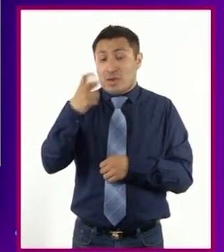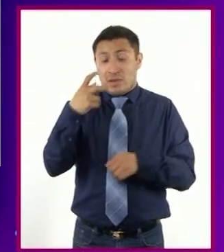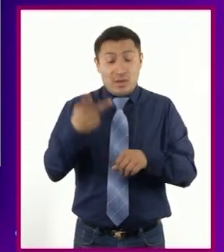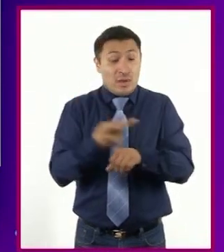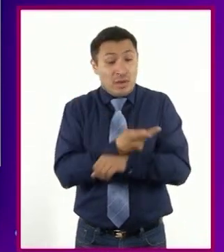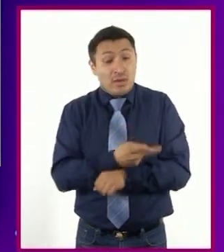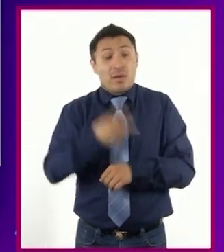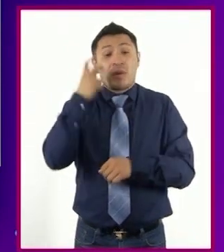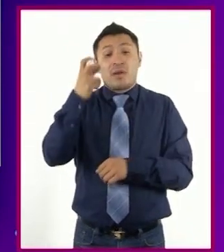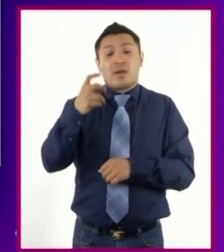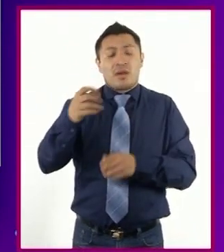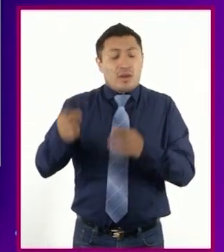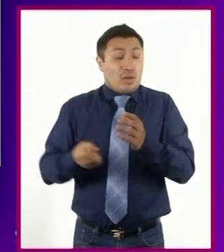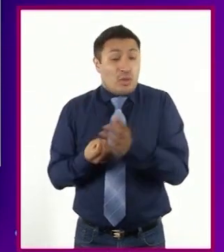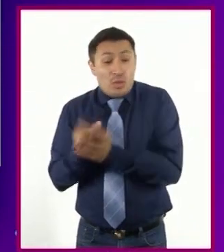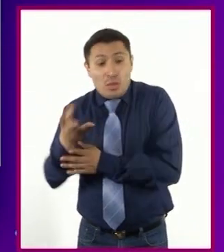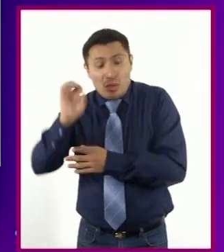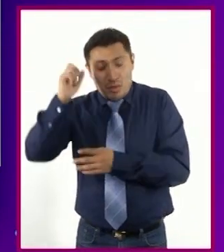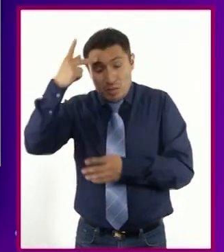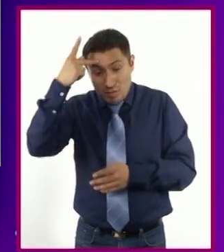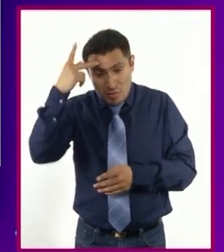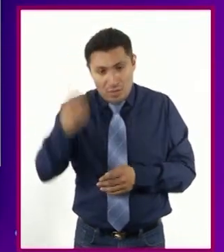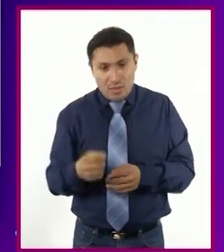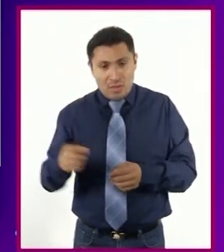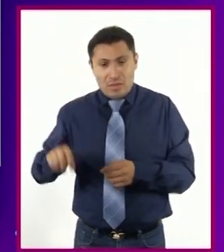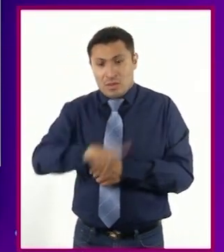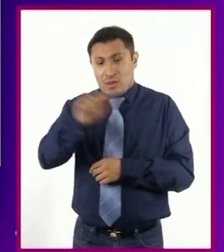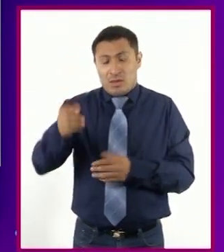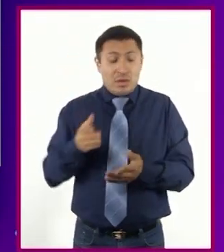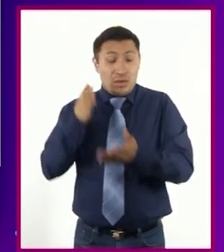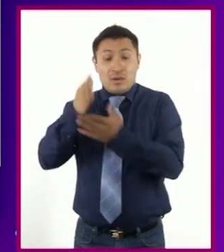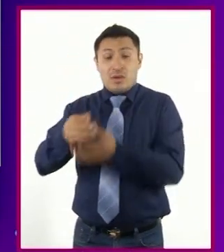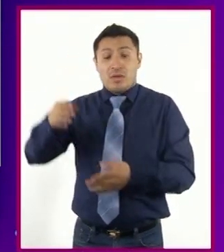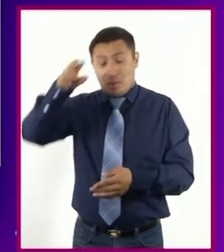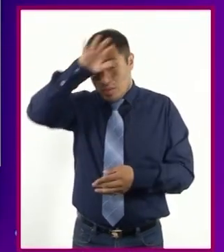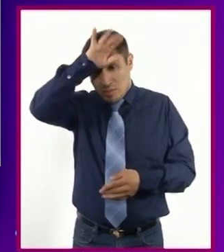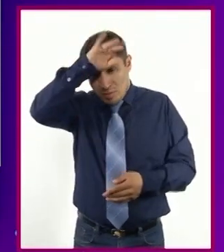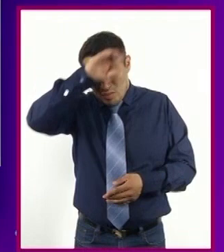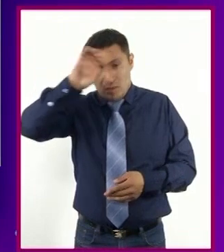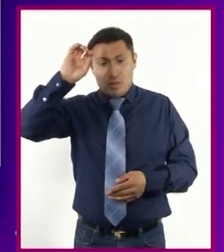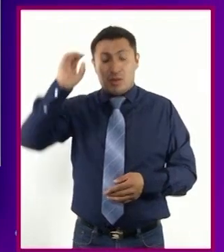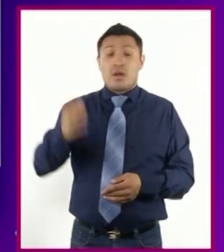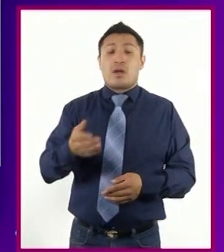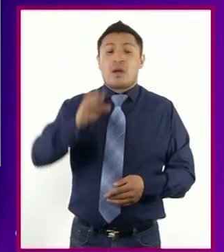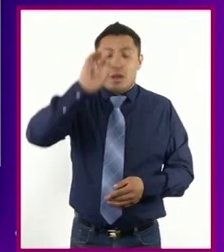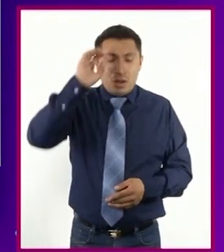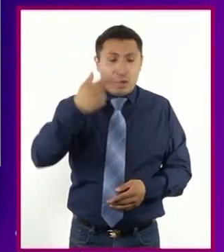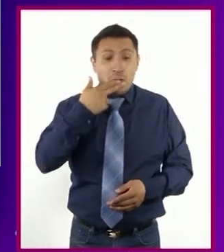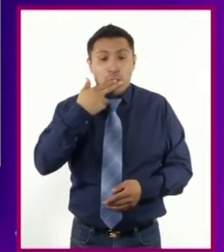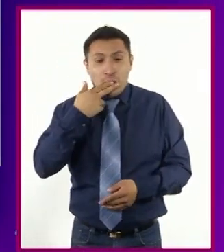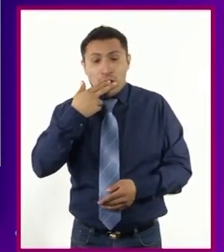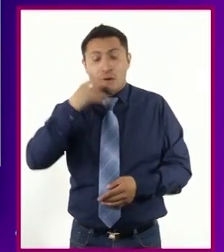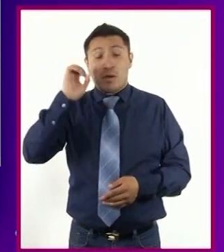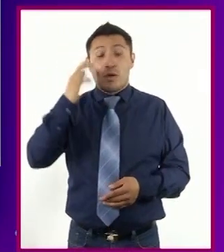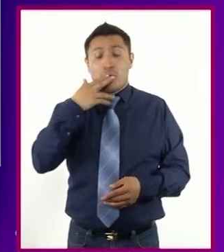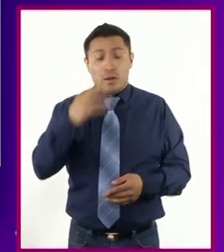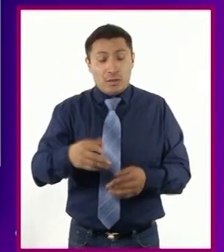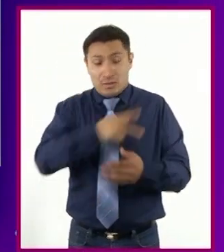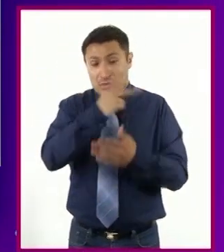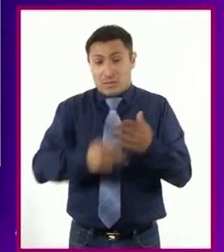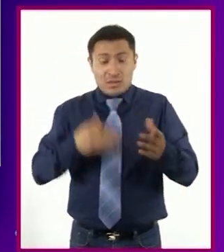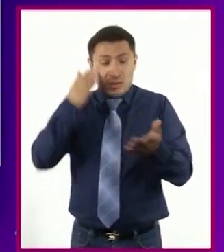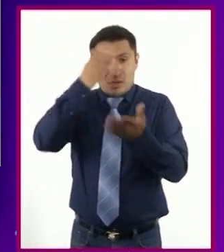sucedía, Juárez salió de San Luis Potosí. Después estuvo en Monterrey y Chihuahua y planeó ir a El Paso, Texas, en